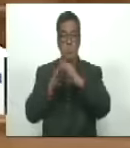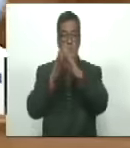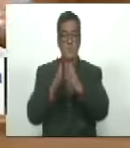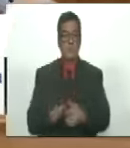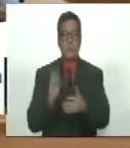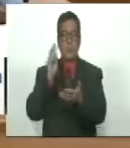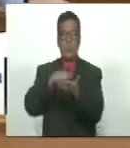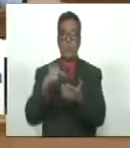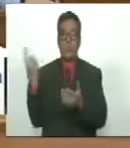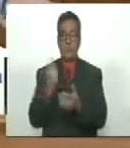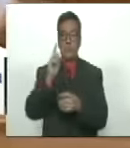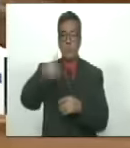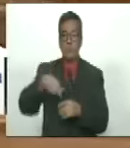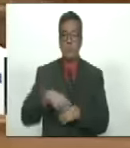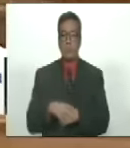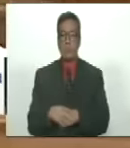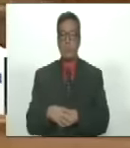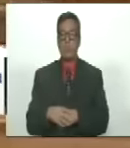presentes también.